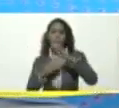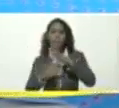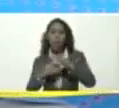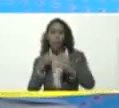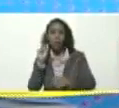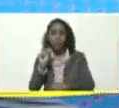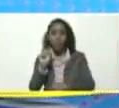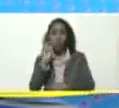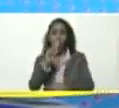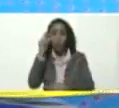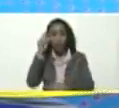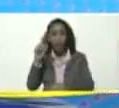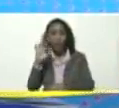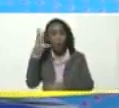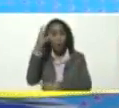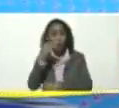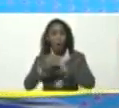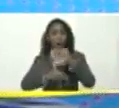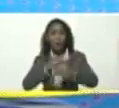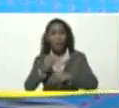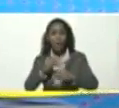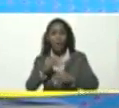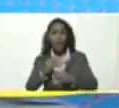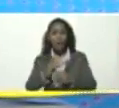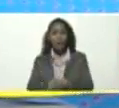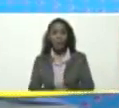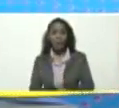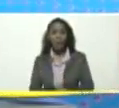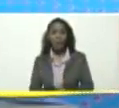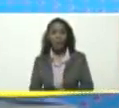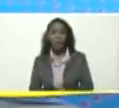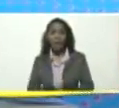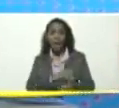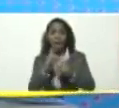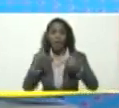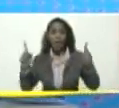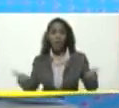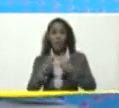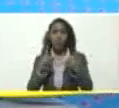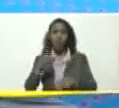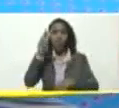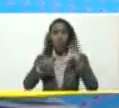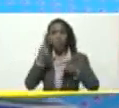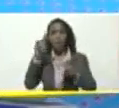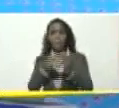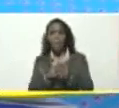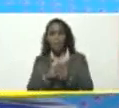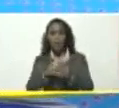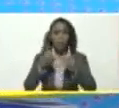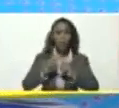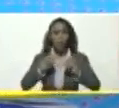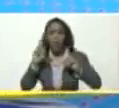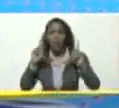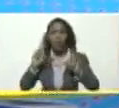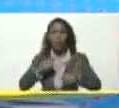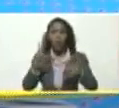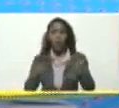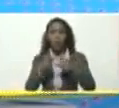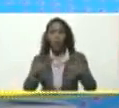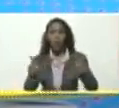2 días, lograron armar esa orquesta de más de 12.000 músicos y músicas